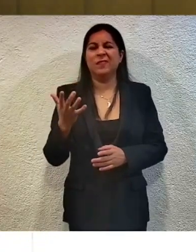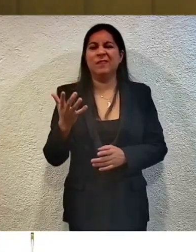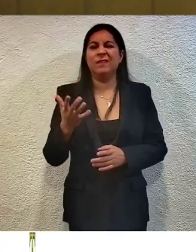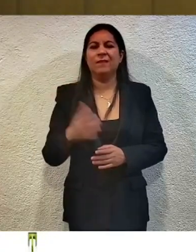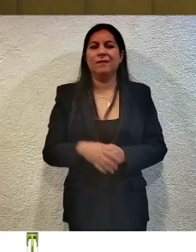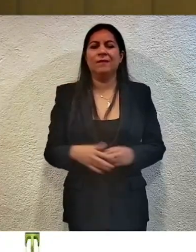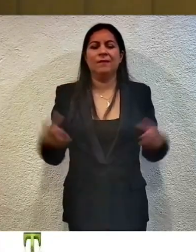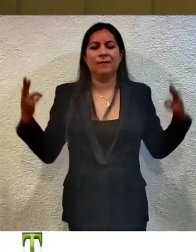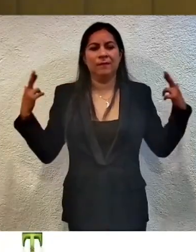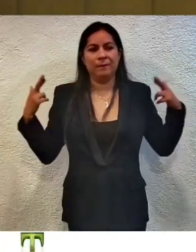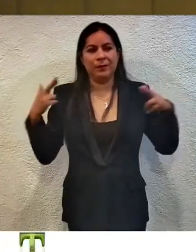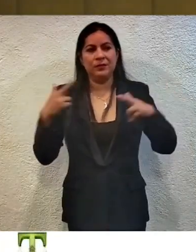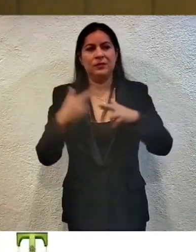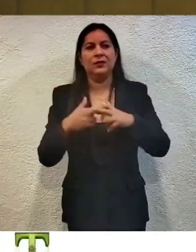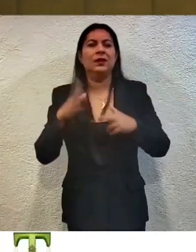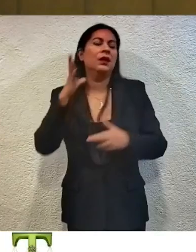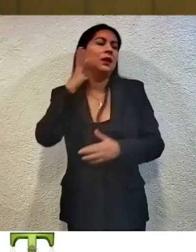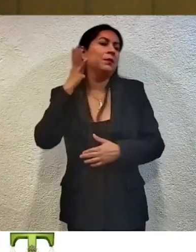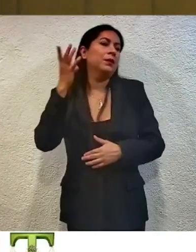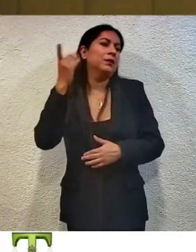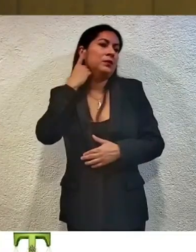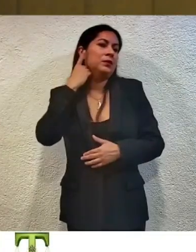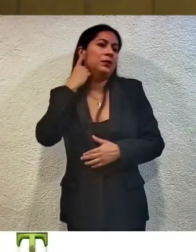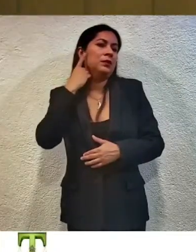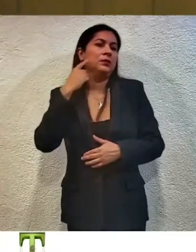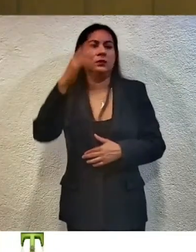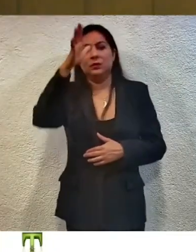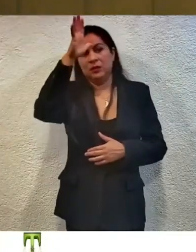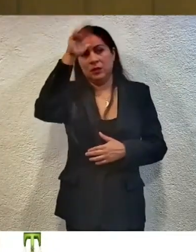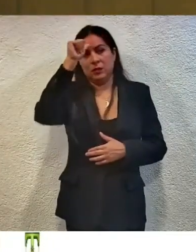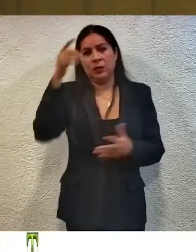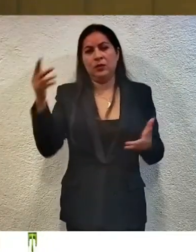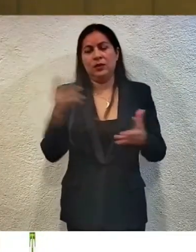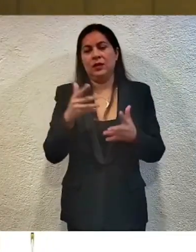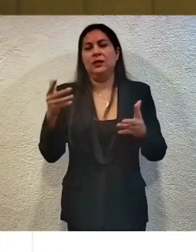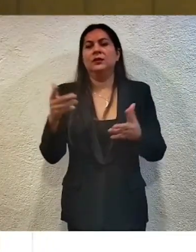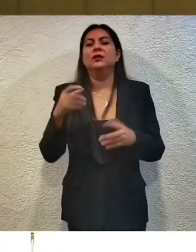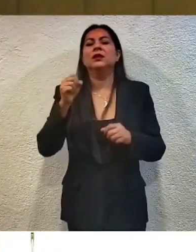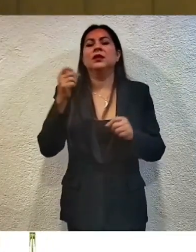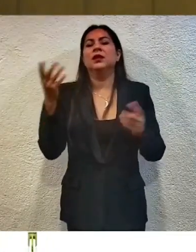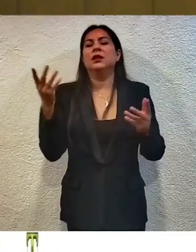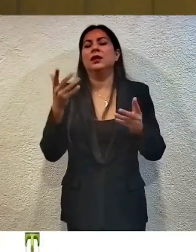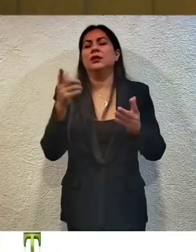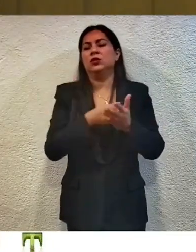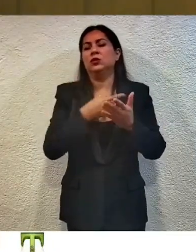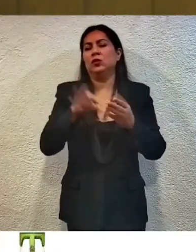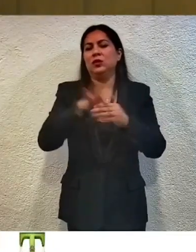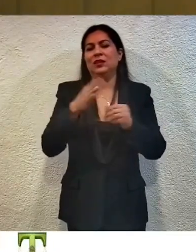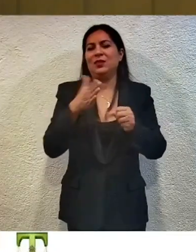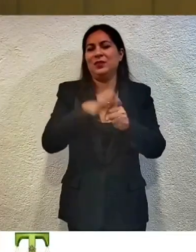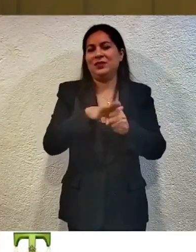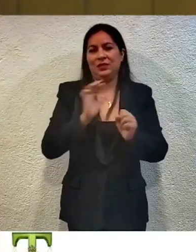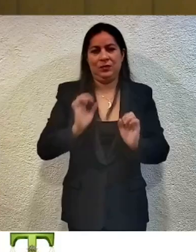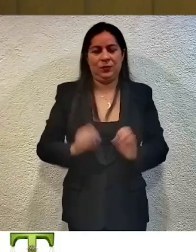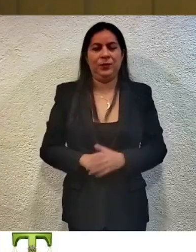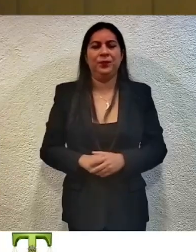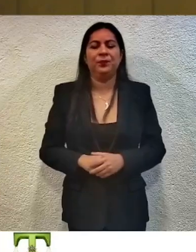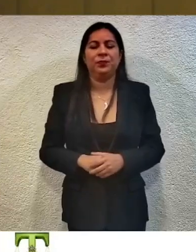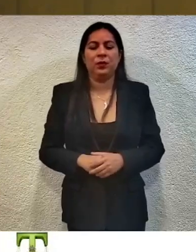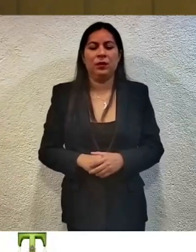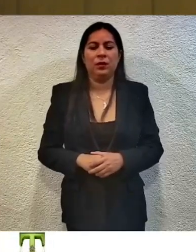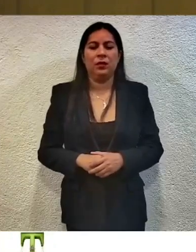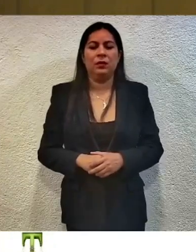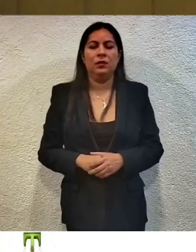de representatividad en el Congreso, de acuerdo al ejercicio que realizó el órgano electoral administrativo.